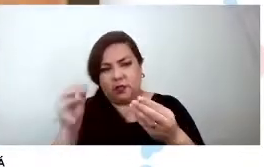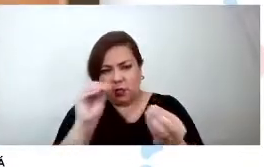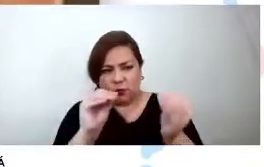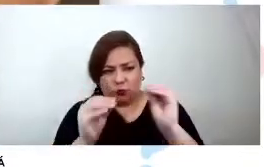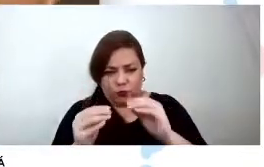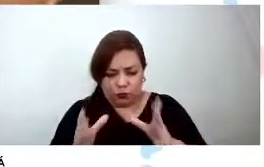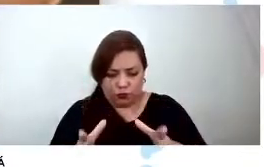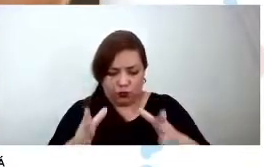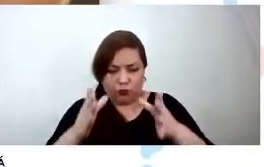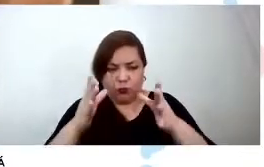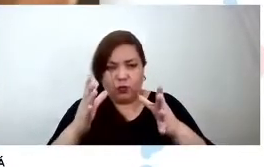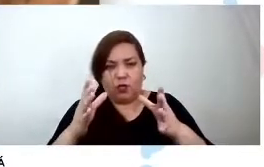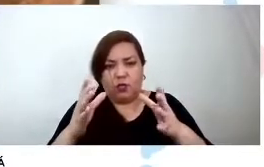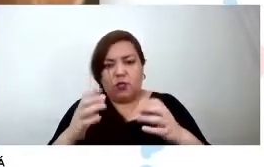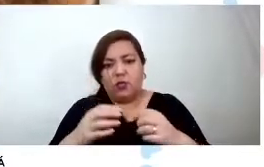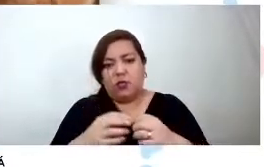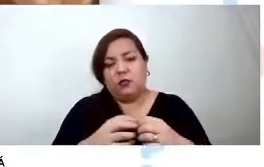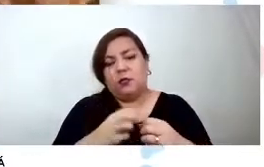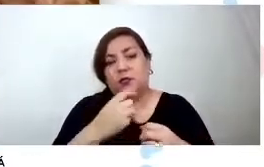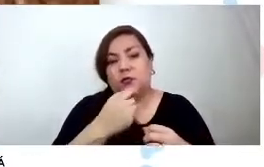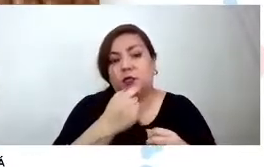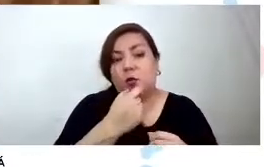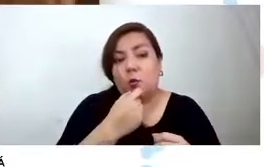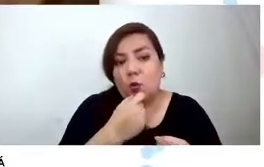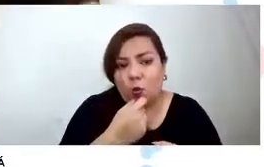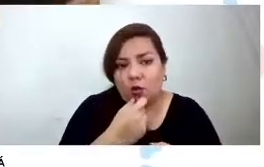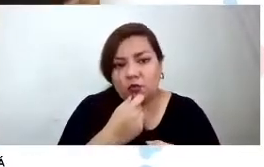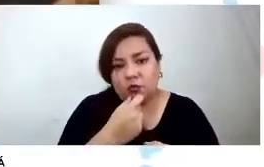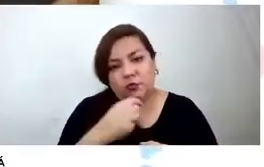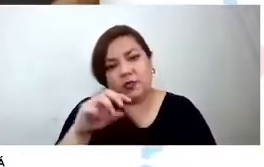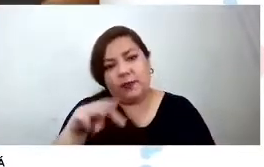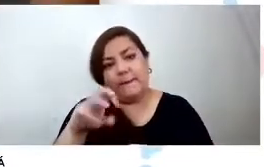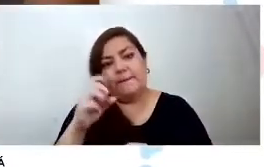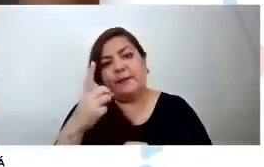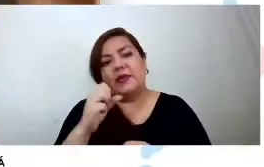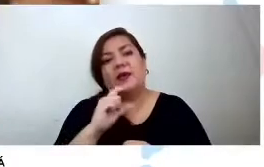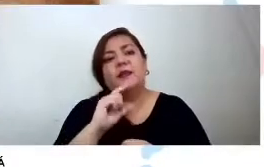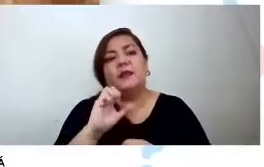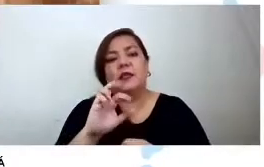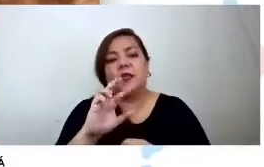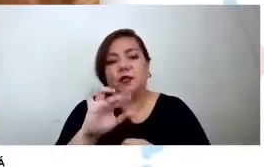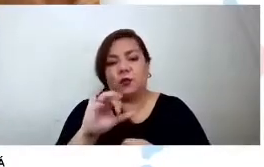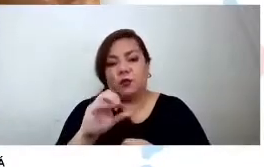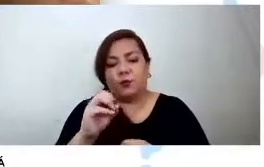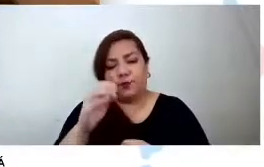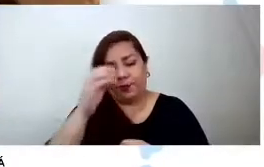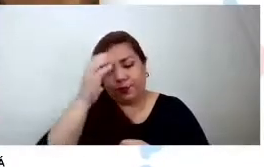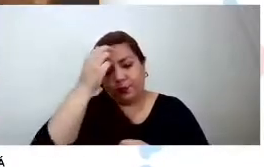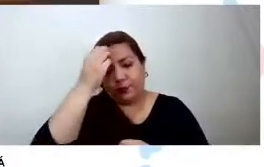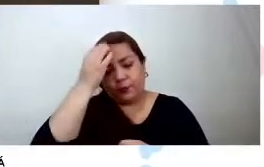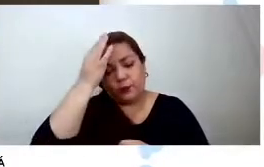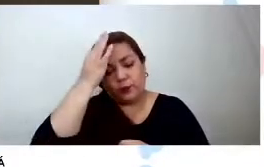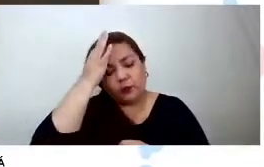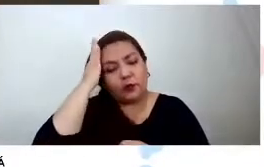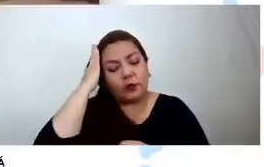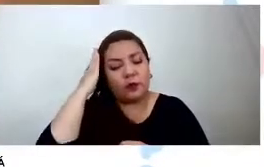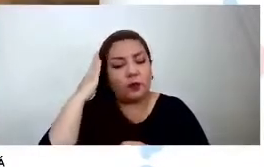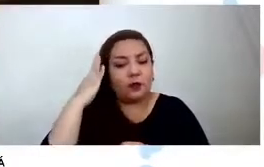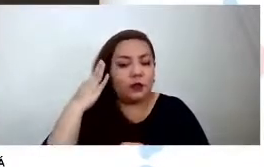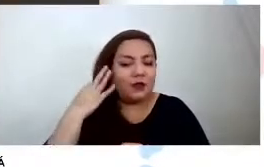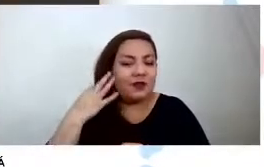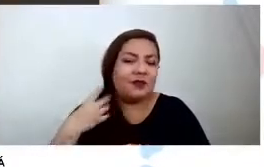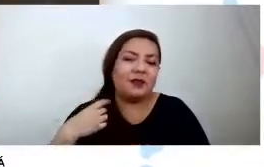estructura ósea del megaterio, del ejemplar. Esto mismo se trabajó